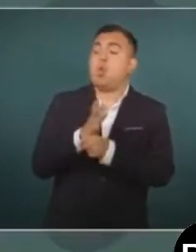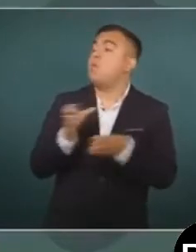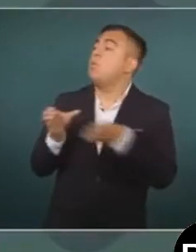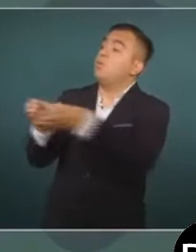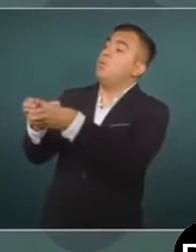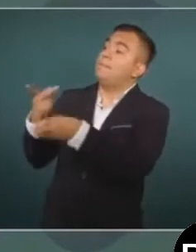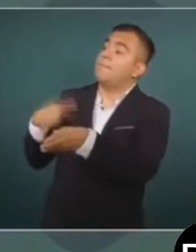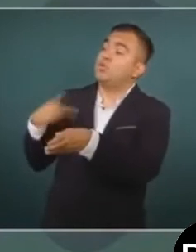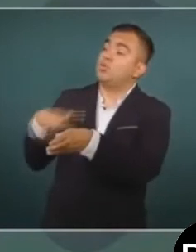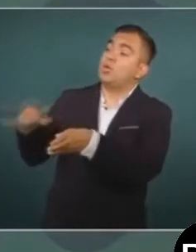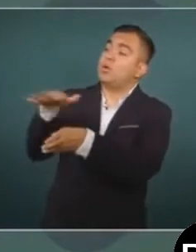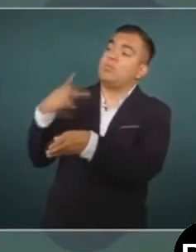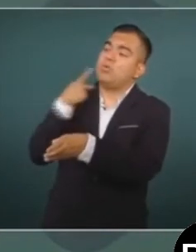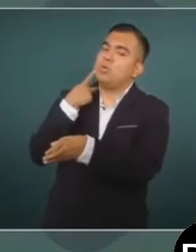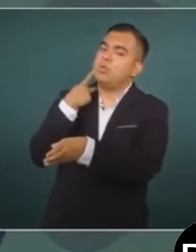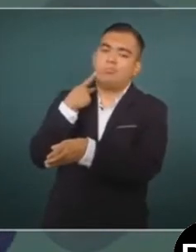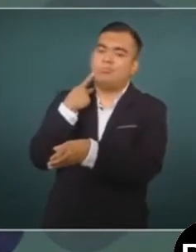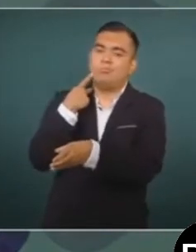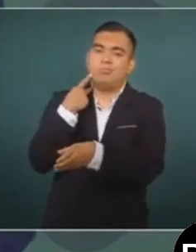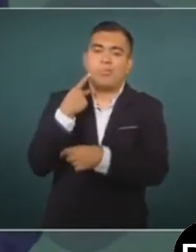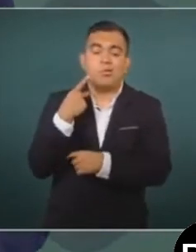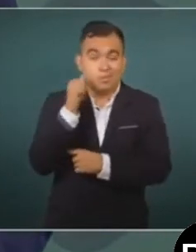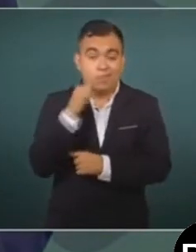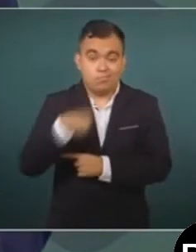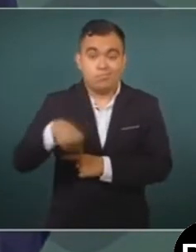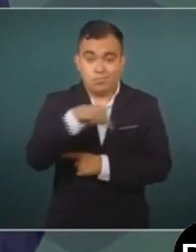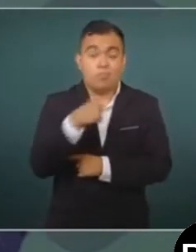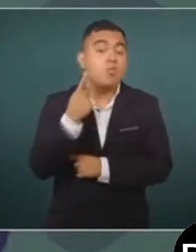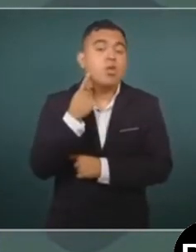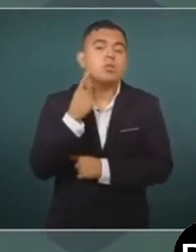y nosotros siempre hemos dicho que la política es asunto de todos.